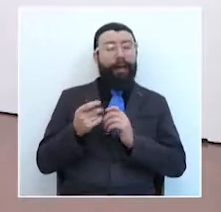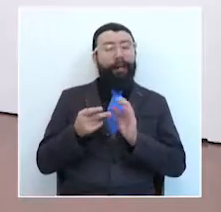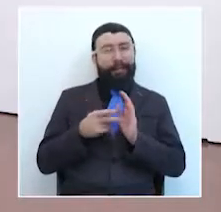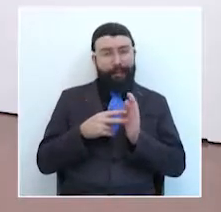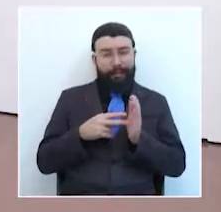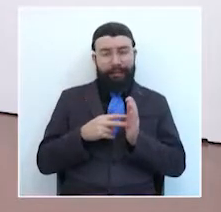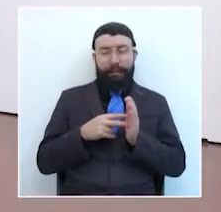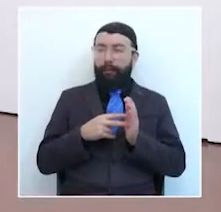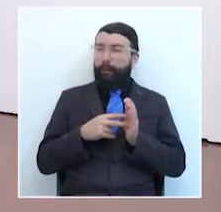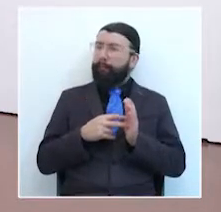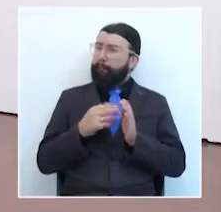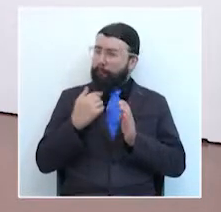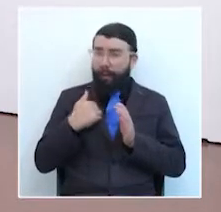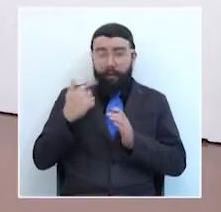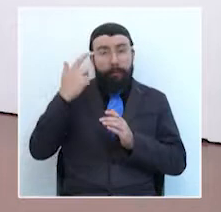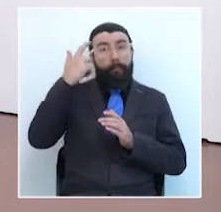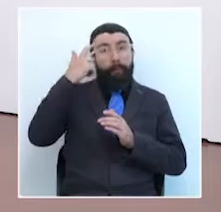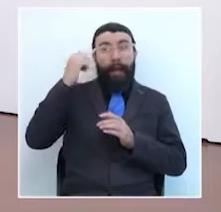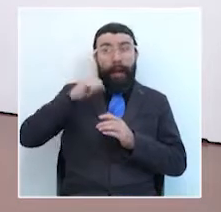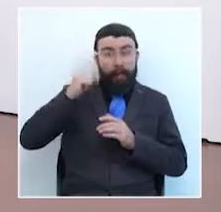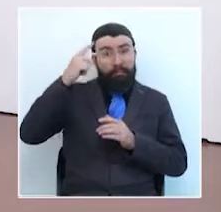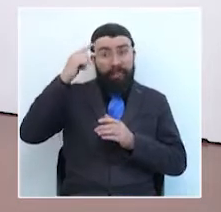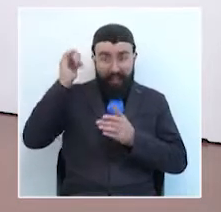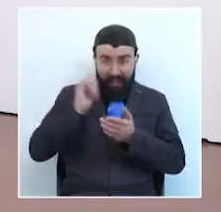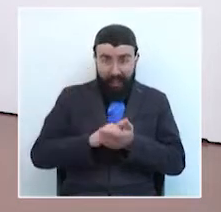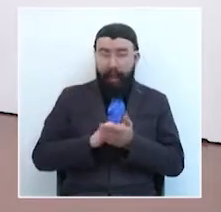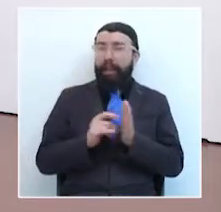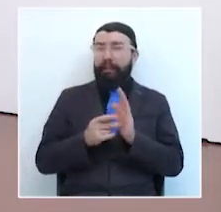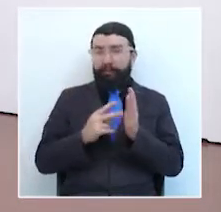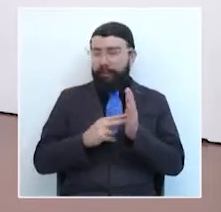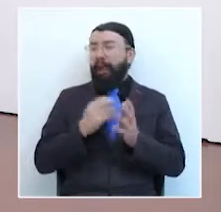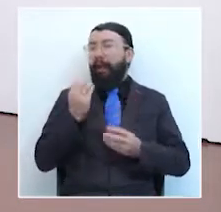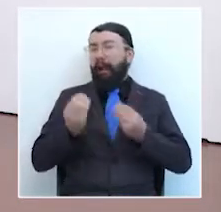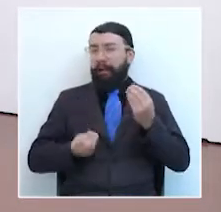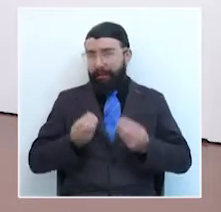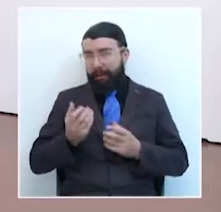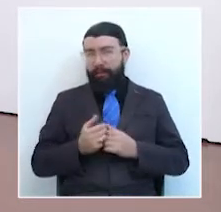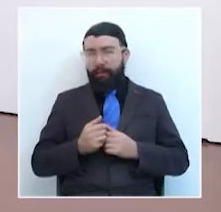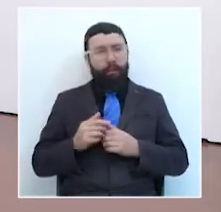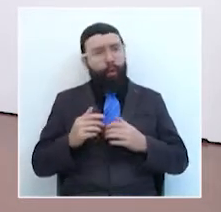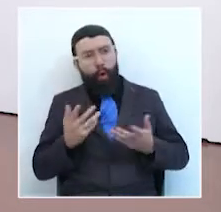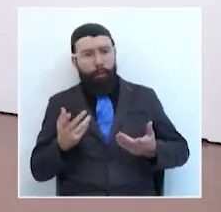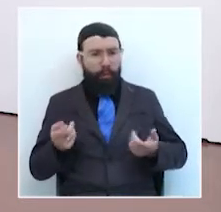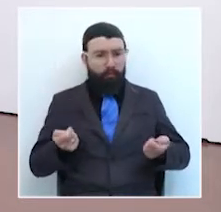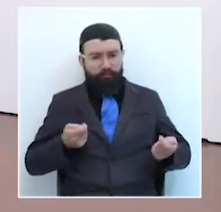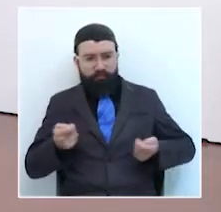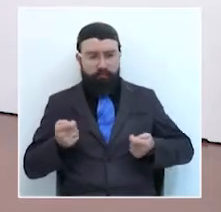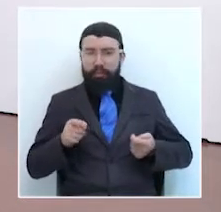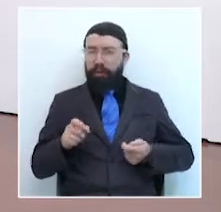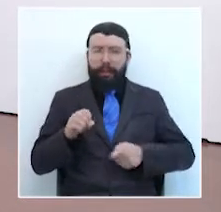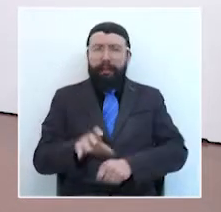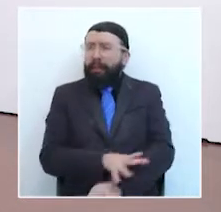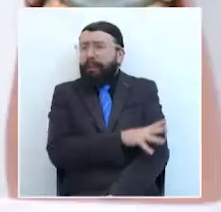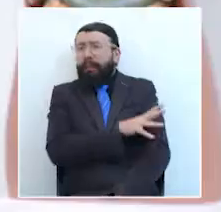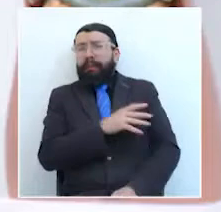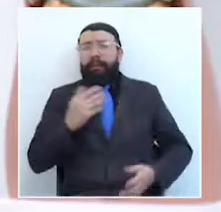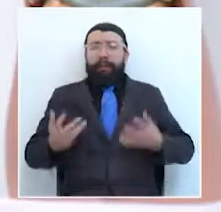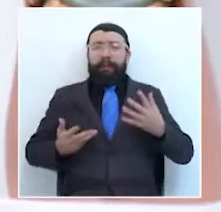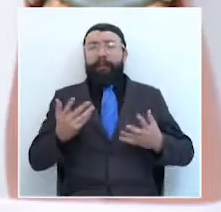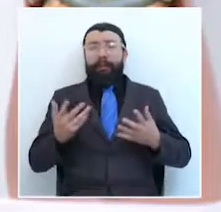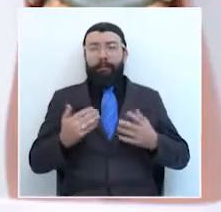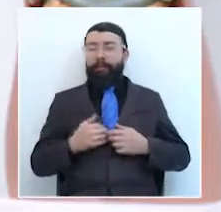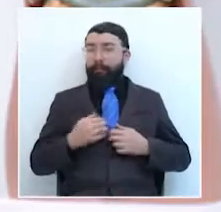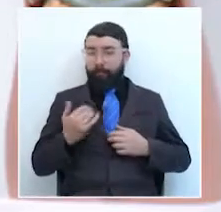creamos y creemos que es lo que hacemos es lo que hacemos y cómo reaccionamos emocionalmente entonces una fobia